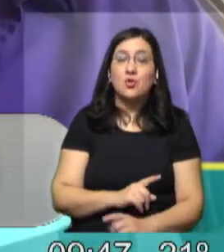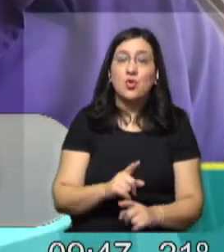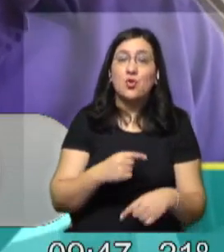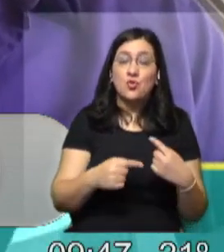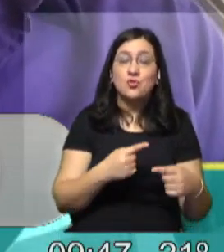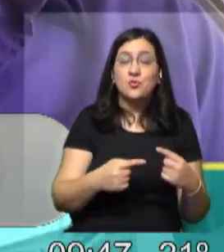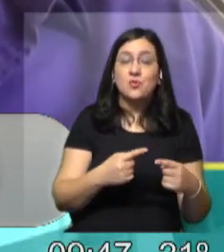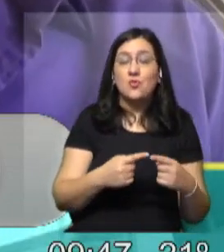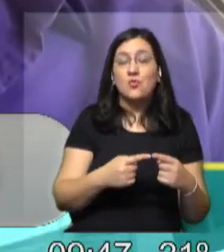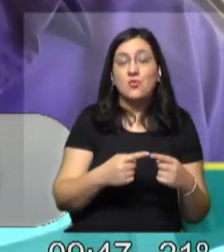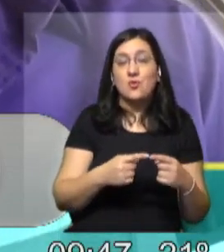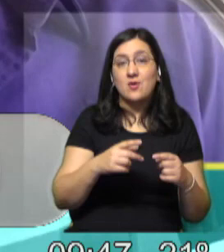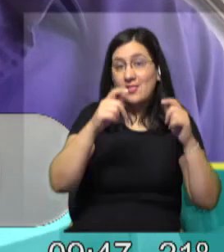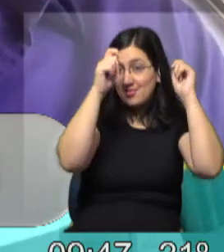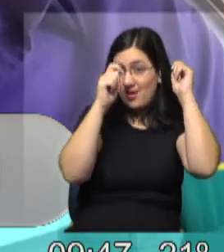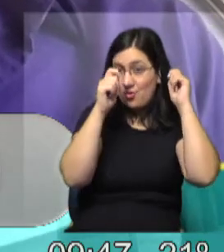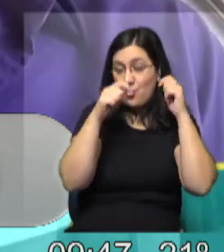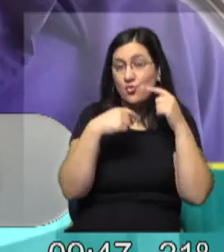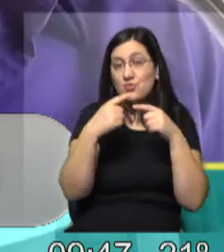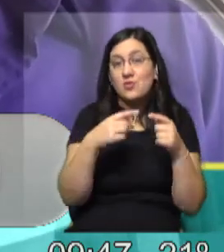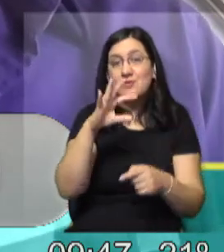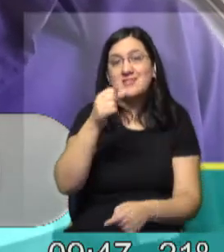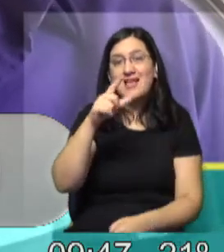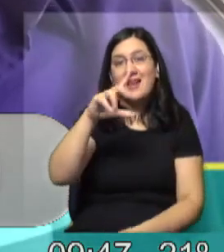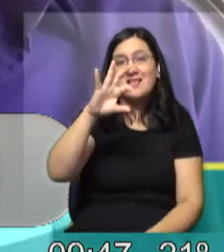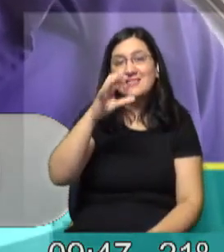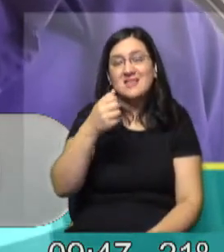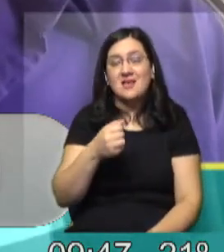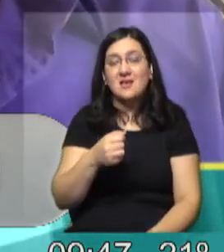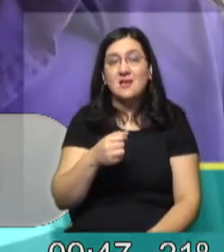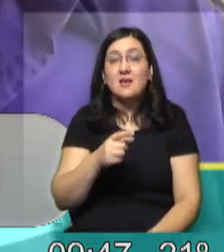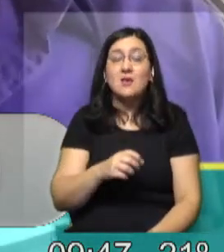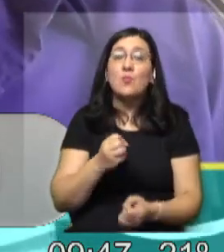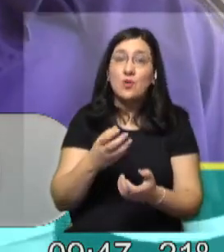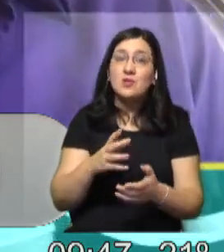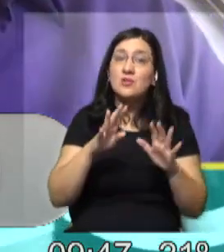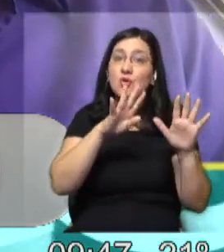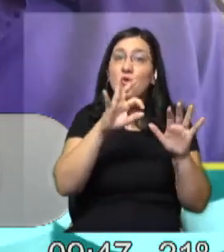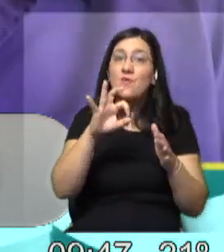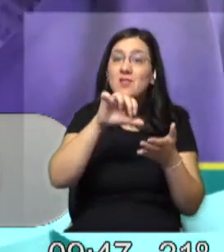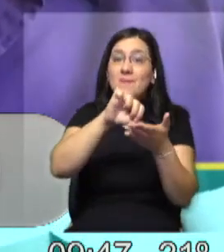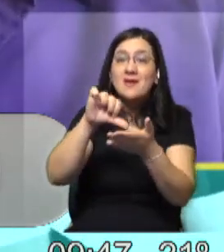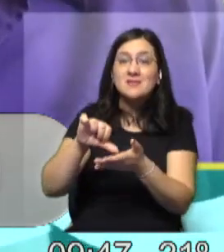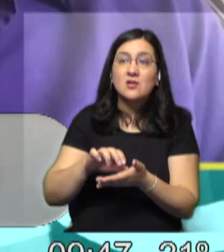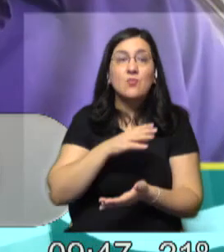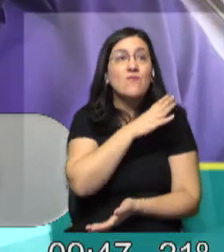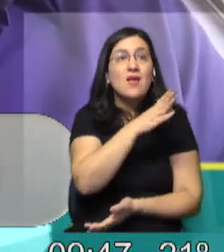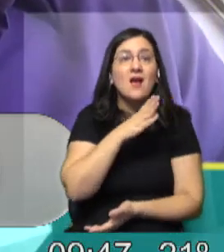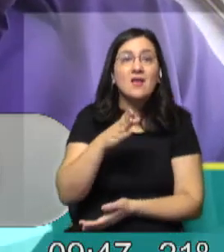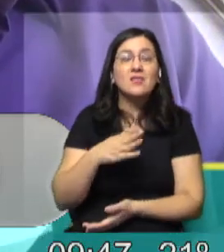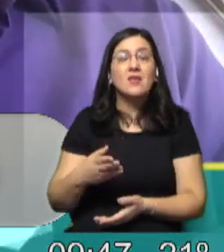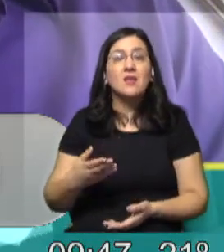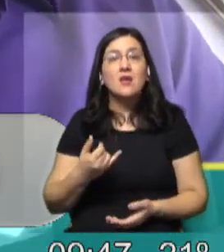salsa y de lo afrocubano y es bien es bien recibido en esos 90 países que has estado Cómo reaccionan al